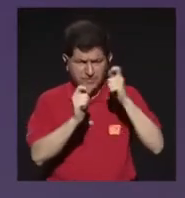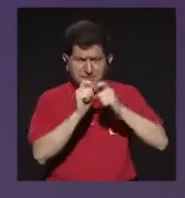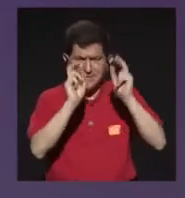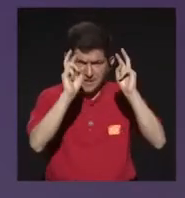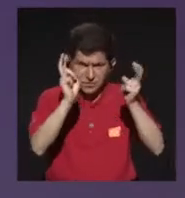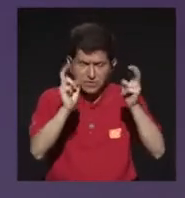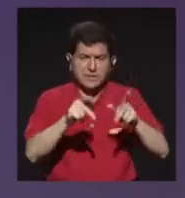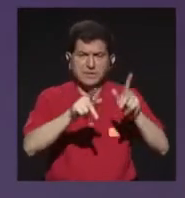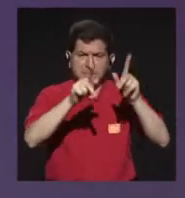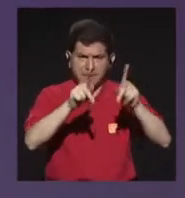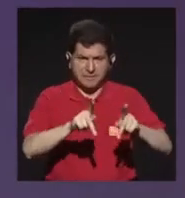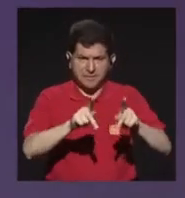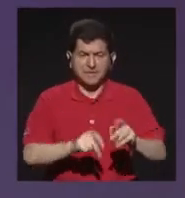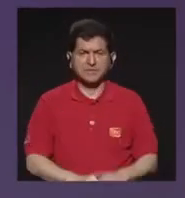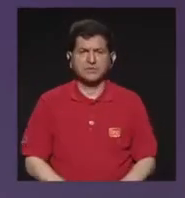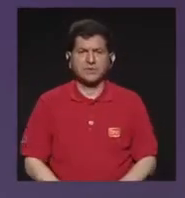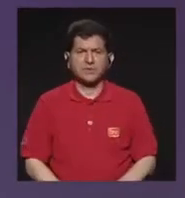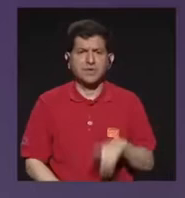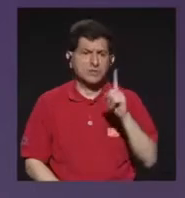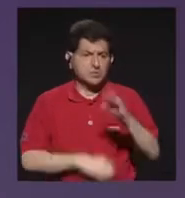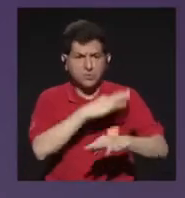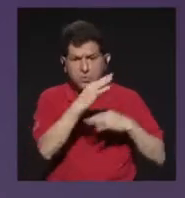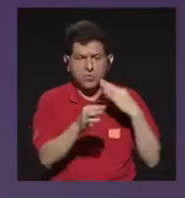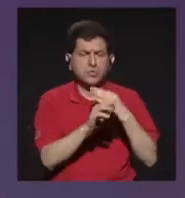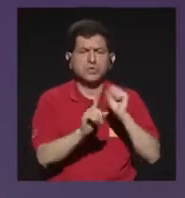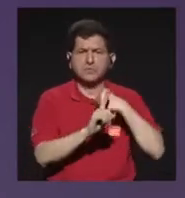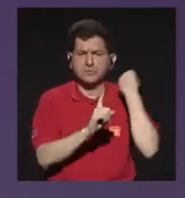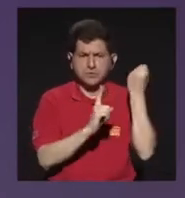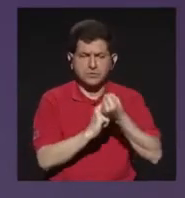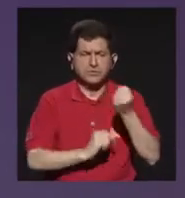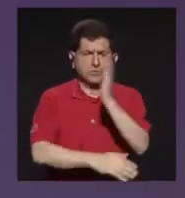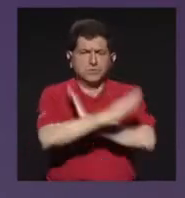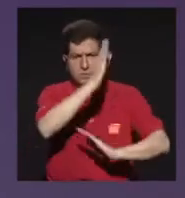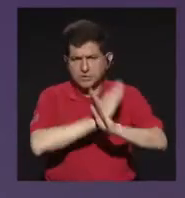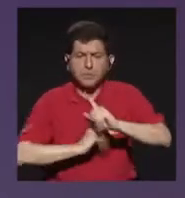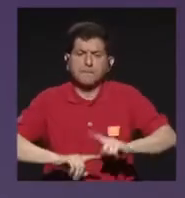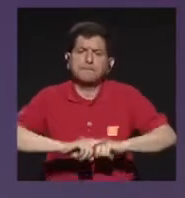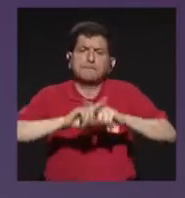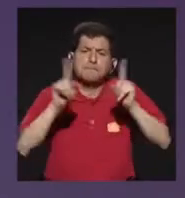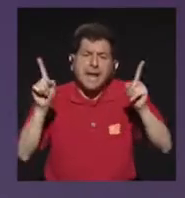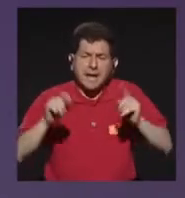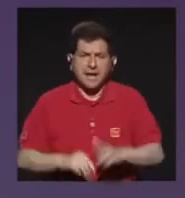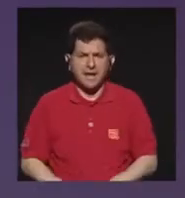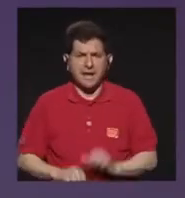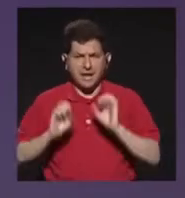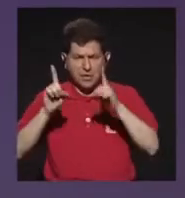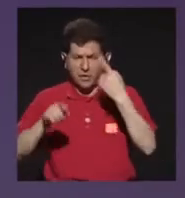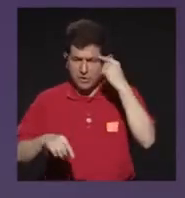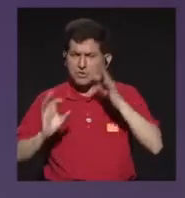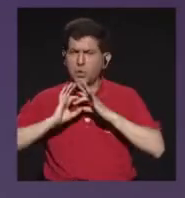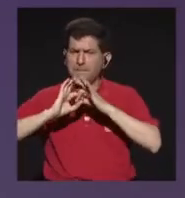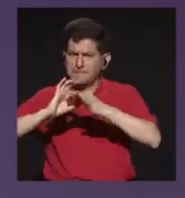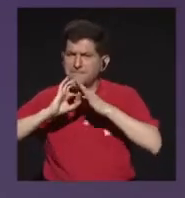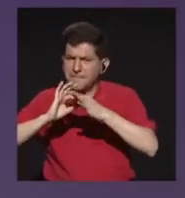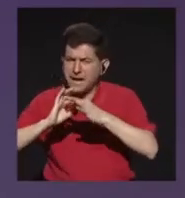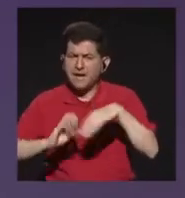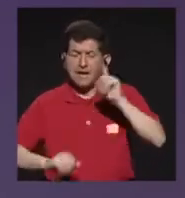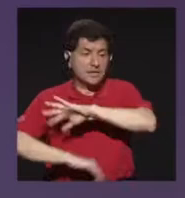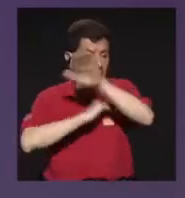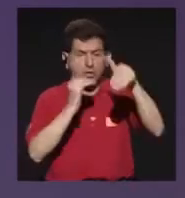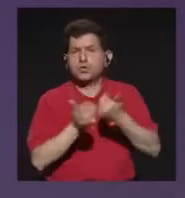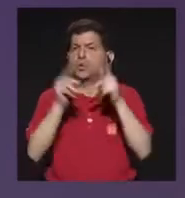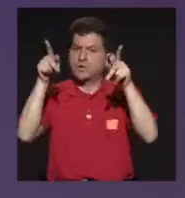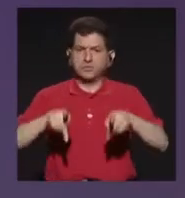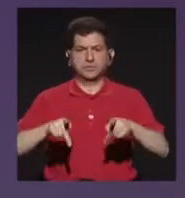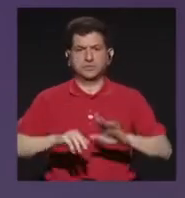de la población con alguna condición de discapacidad, pero educación para la sexualidad necesitamos todos y